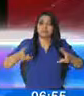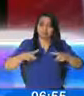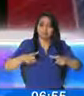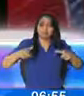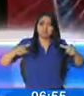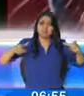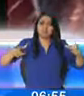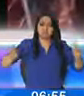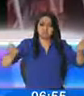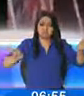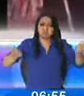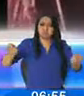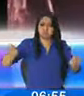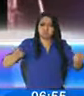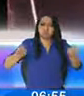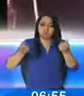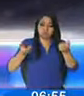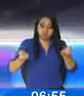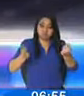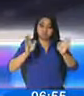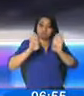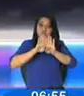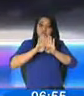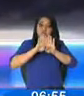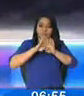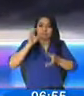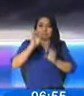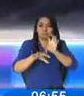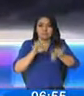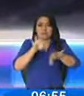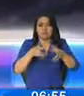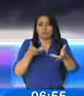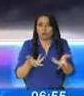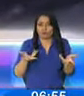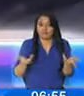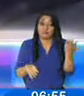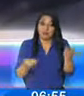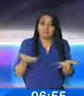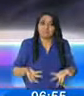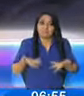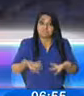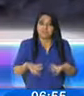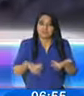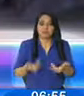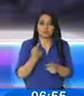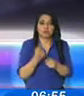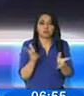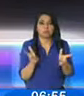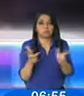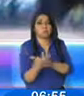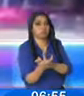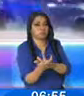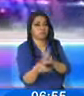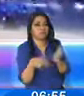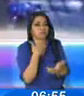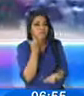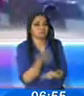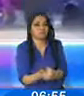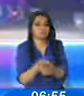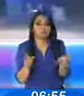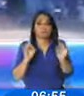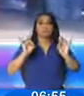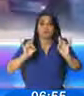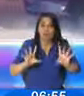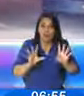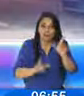como el contenedor está sellado Se presume que está cargado y quizás por el peso ahí fue que se tuvo el volcamiento por suerte no no